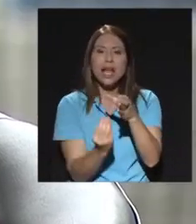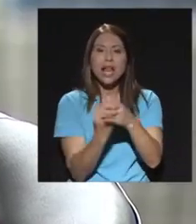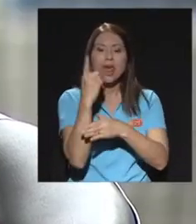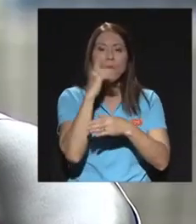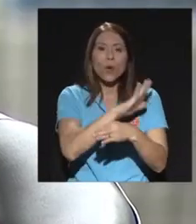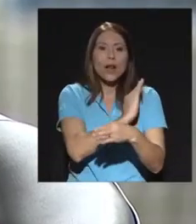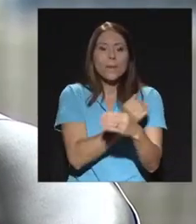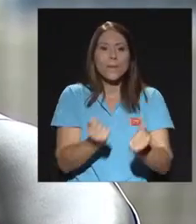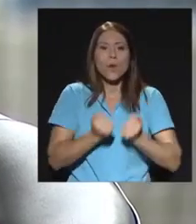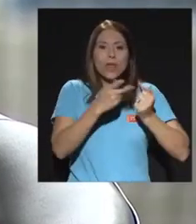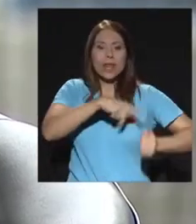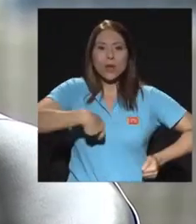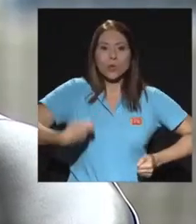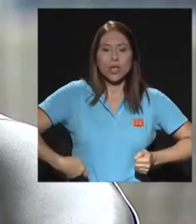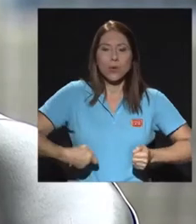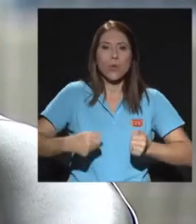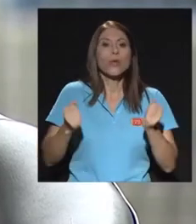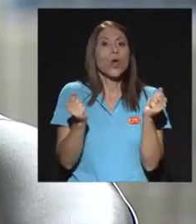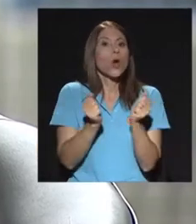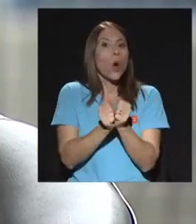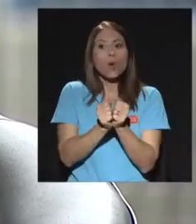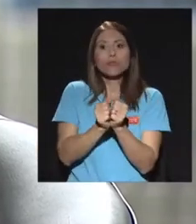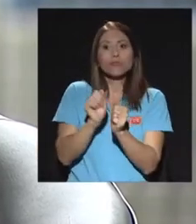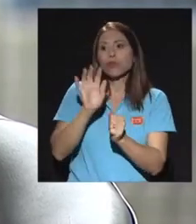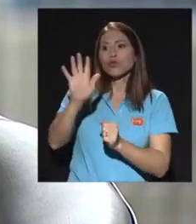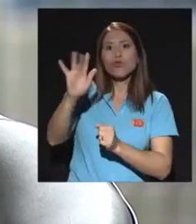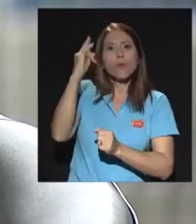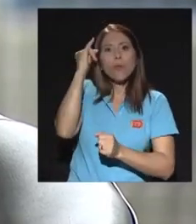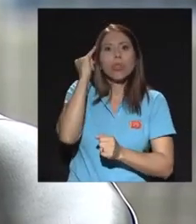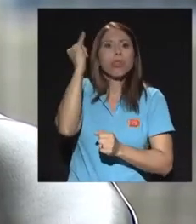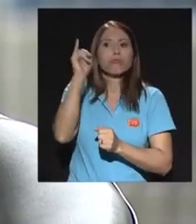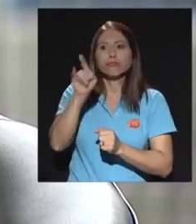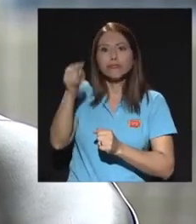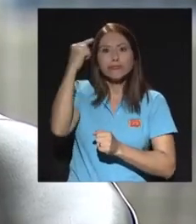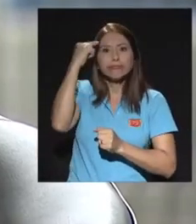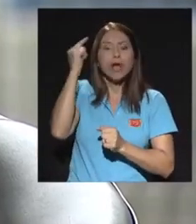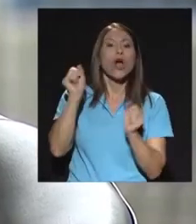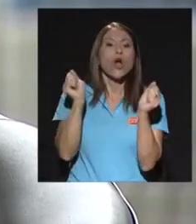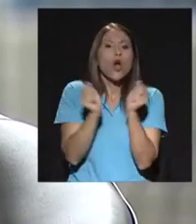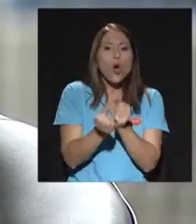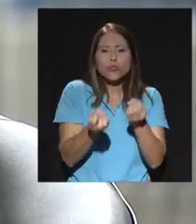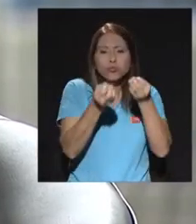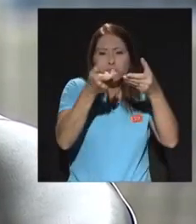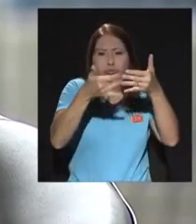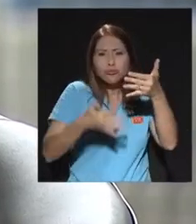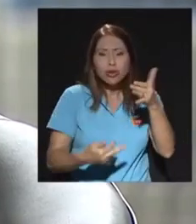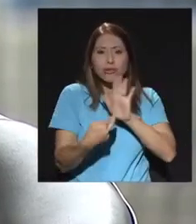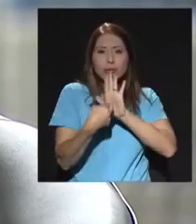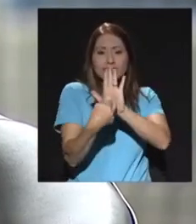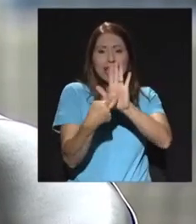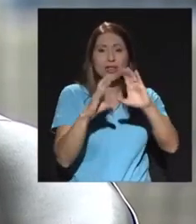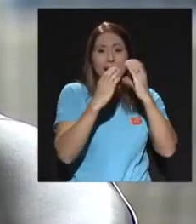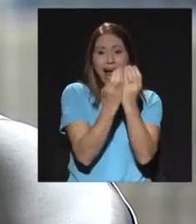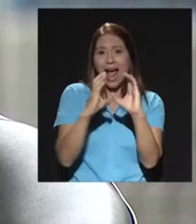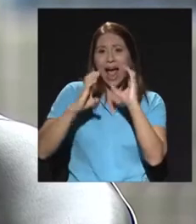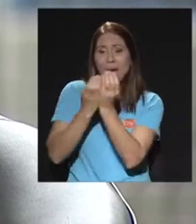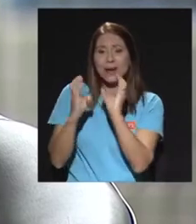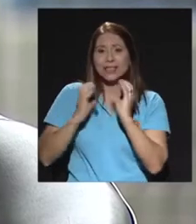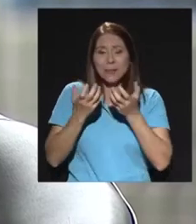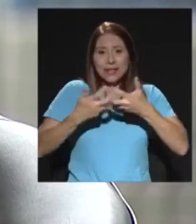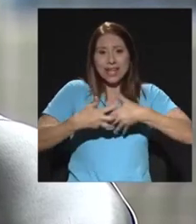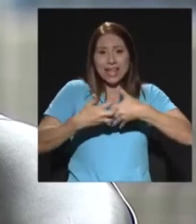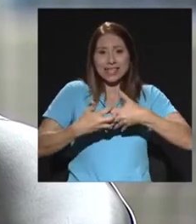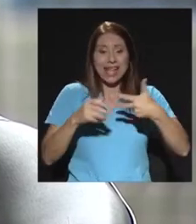la integración arbitraria que al Poder Ejecutivo se le ocurrió con una sobrerepresentación de cámaras empresariales. Hay tres